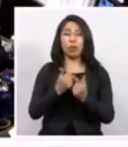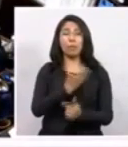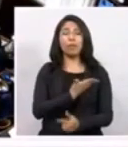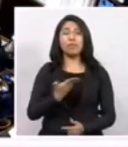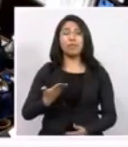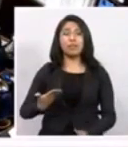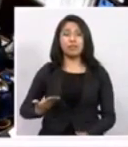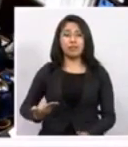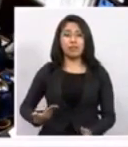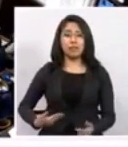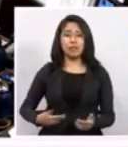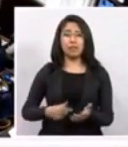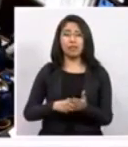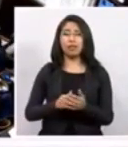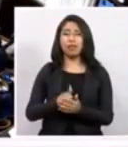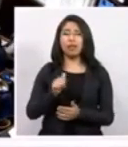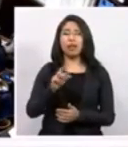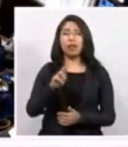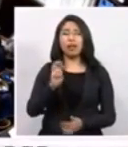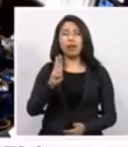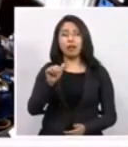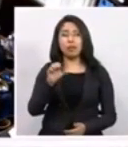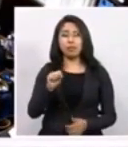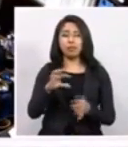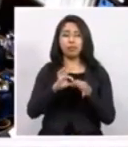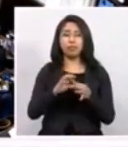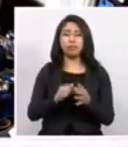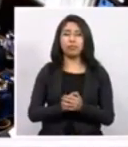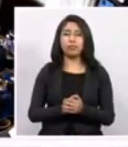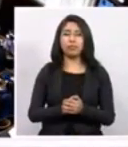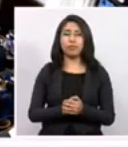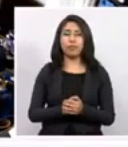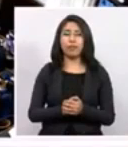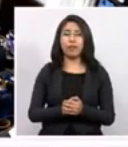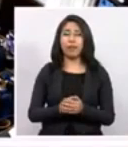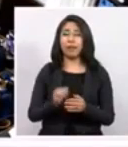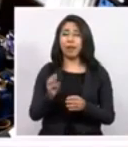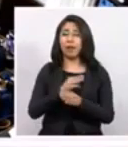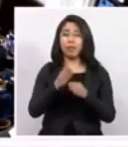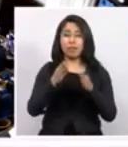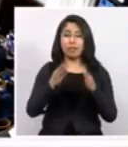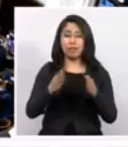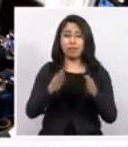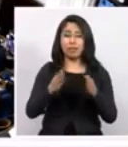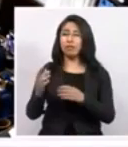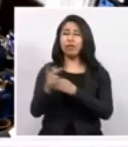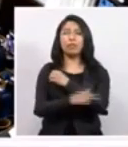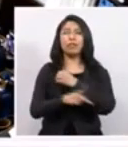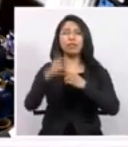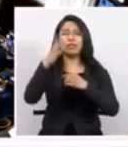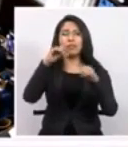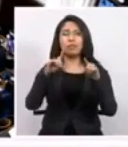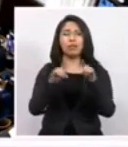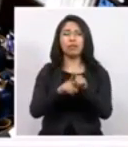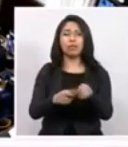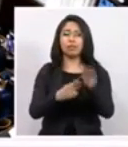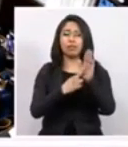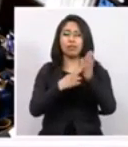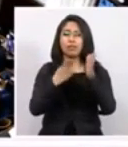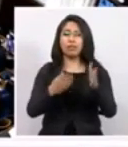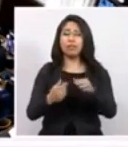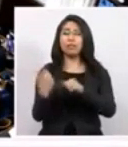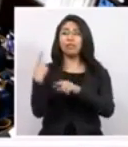de los Emiratos Árabes Unidos, a los parlamentarios de países hermanos, delegados oficiales de